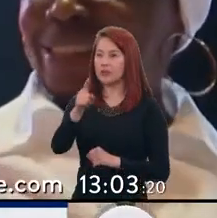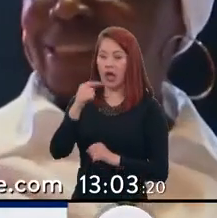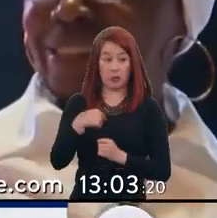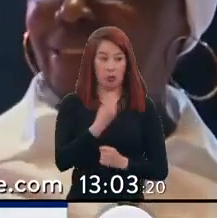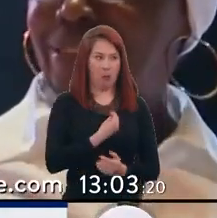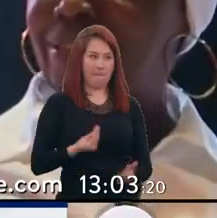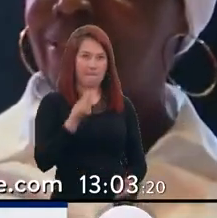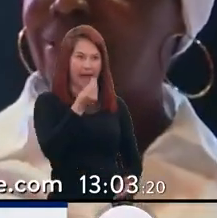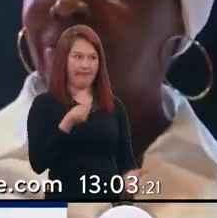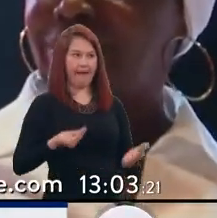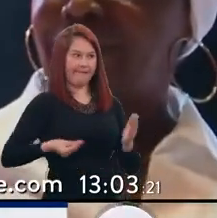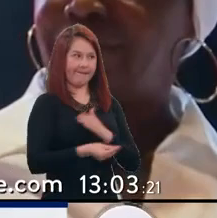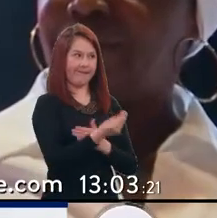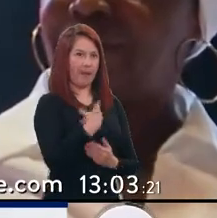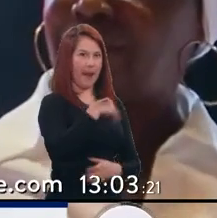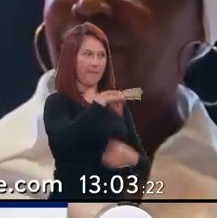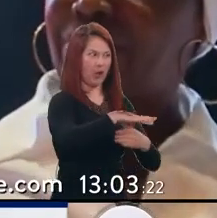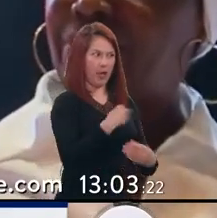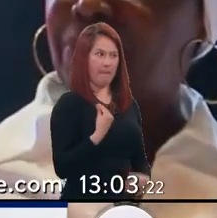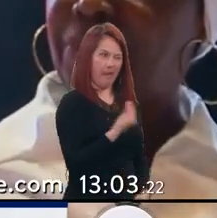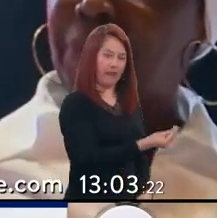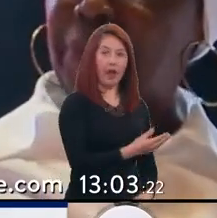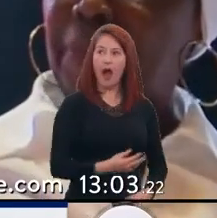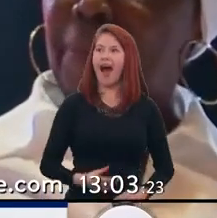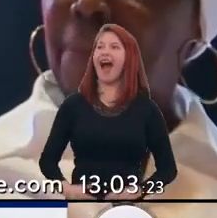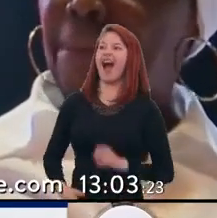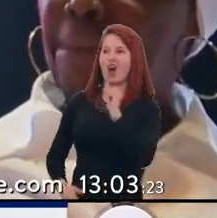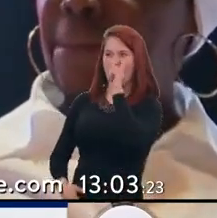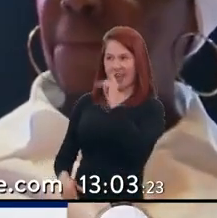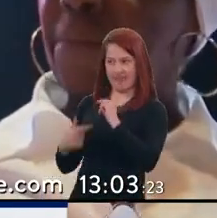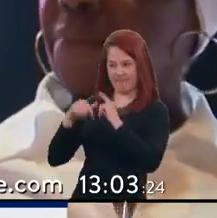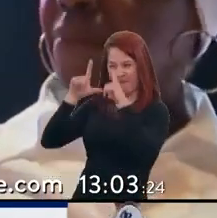la foto. Allí donde ofrezca el billete, tómenle la foto.